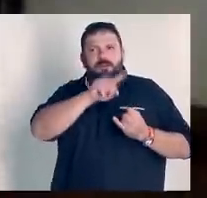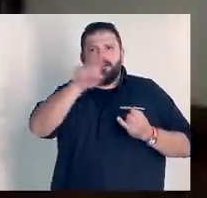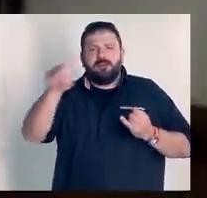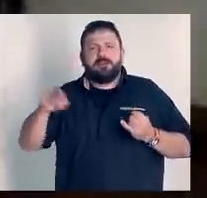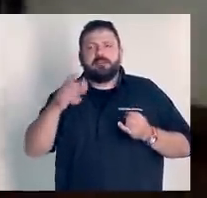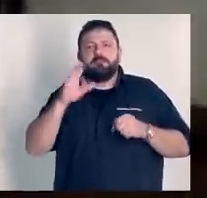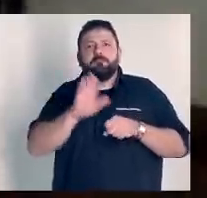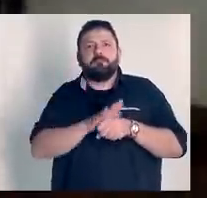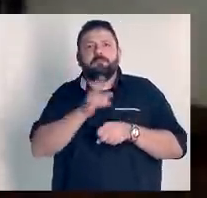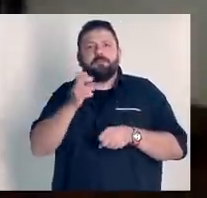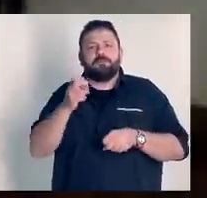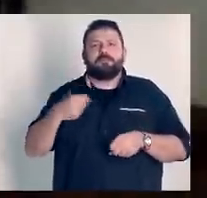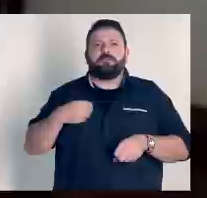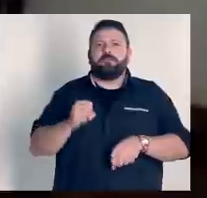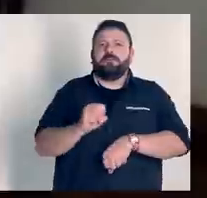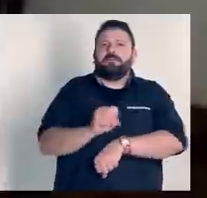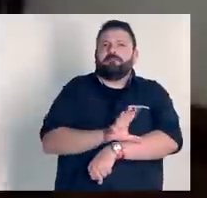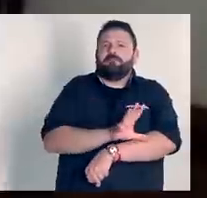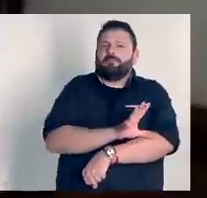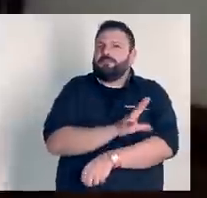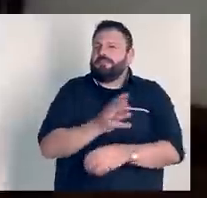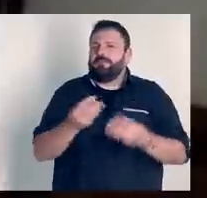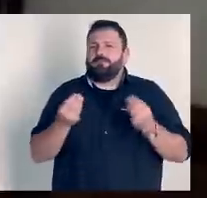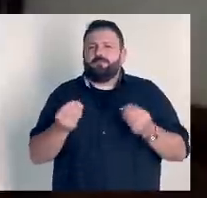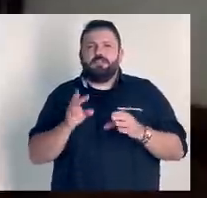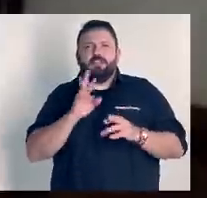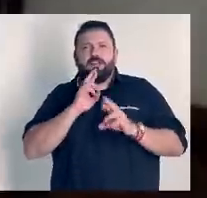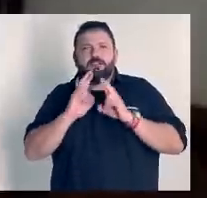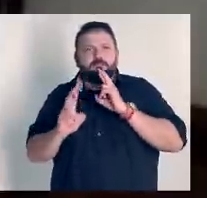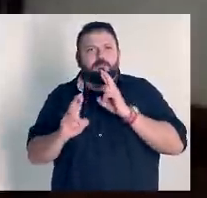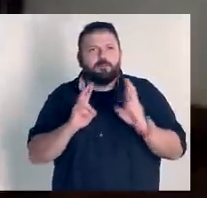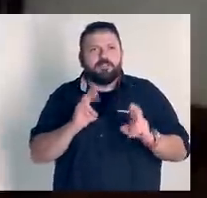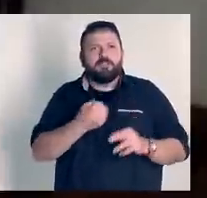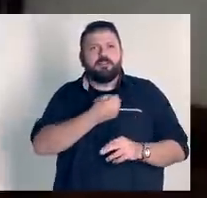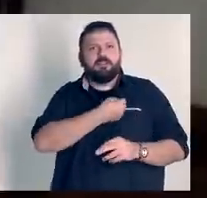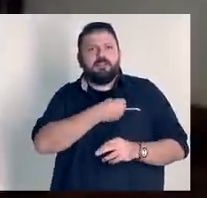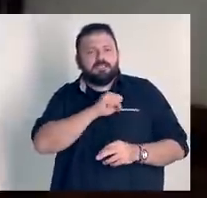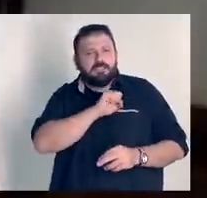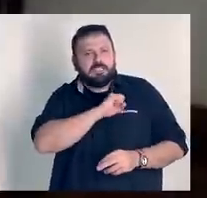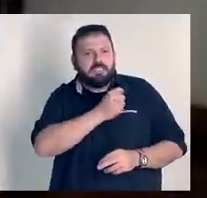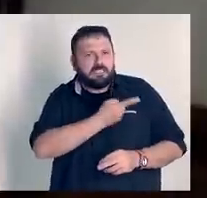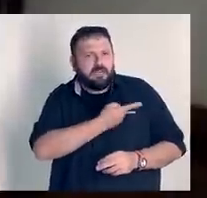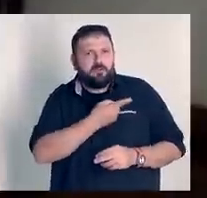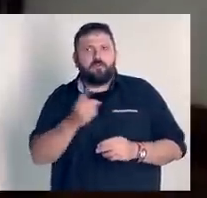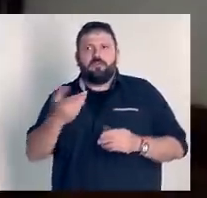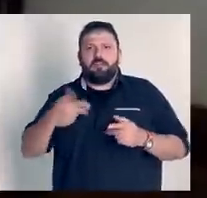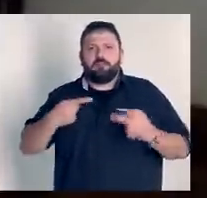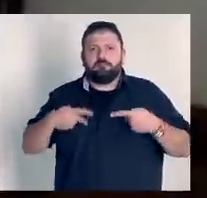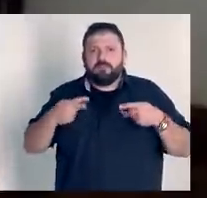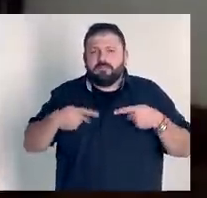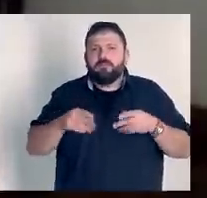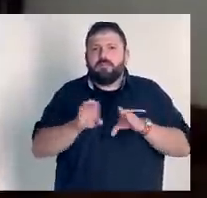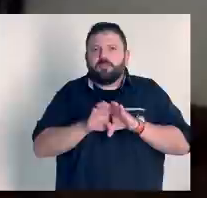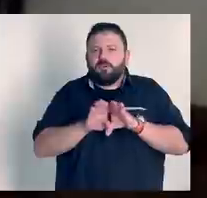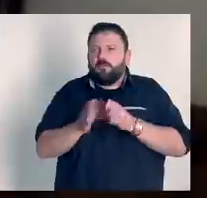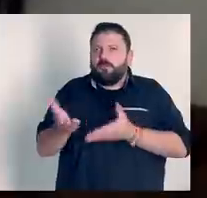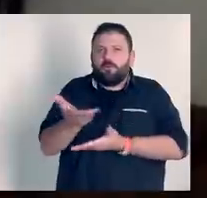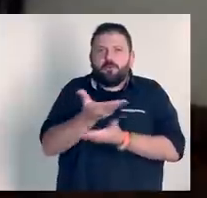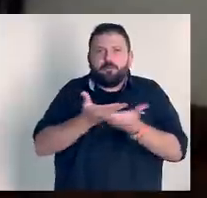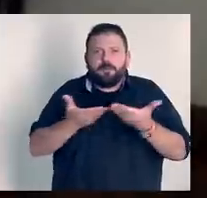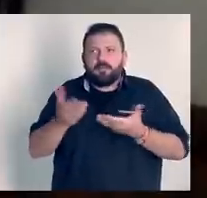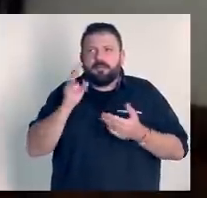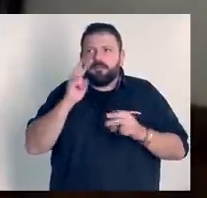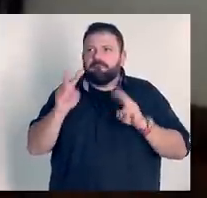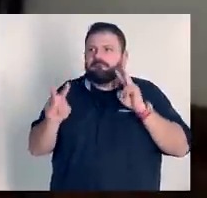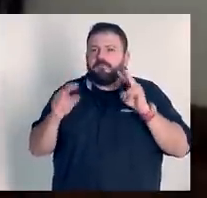emocionó muchísimo, los resultados de la salud que la gente compartía. Después pasaron testimonios de resultados